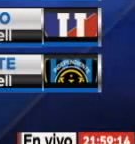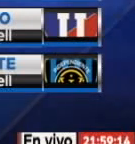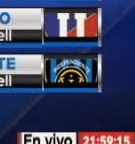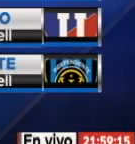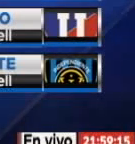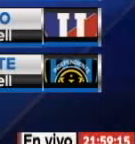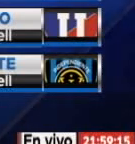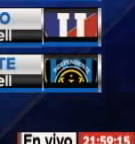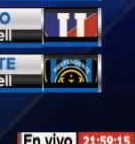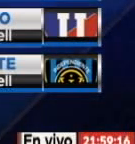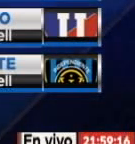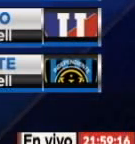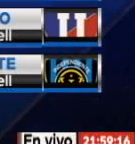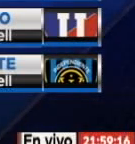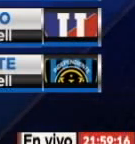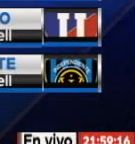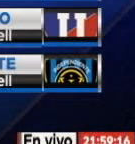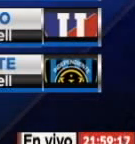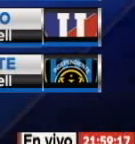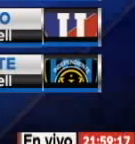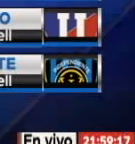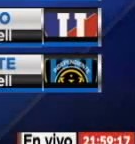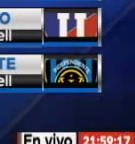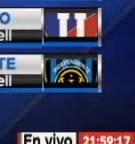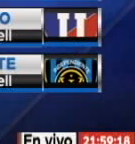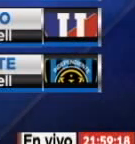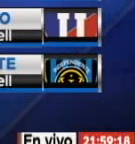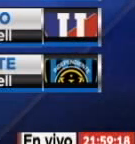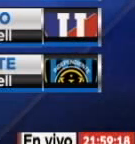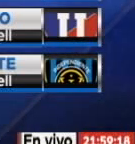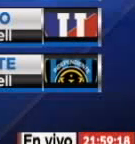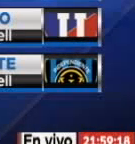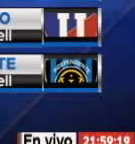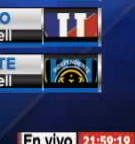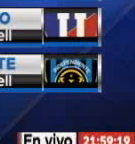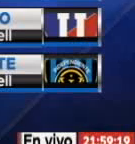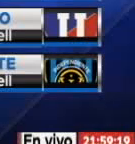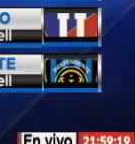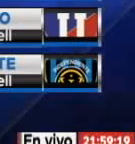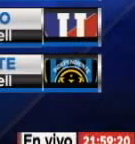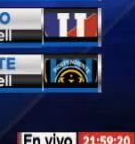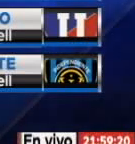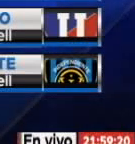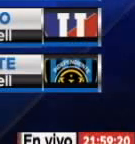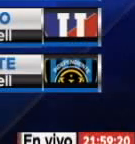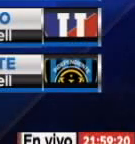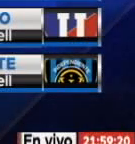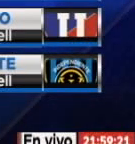En el Estadio Capwell, doblete, ¿eh? Ojo, doblete. Y Emelec tendrá que cerrar esa jornada